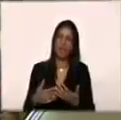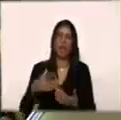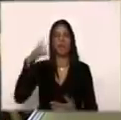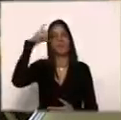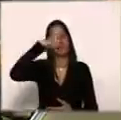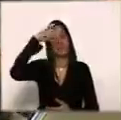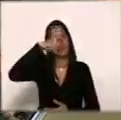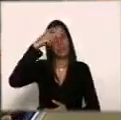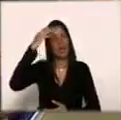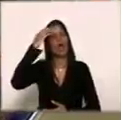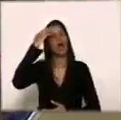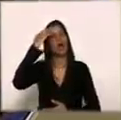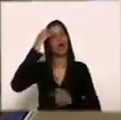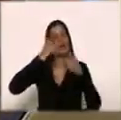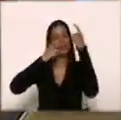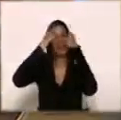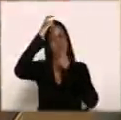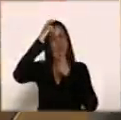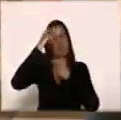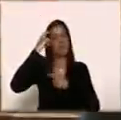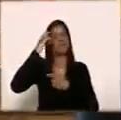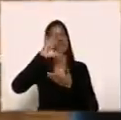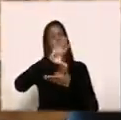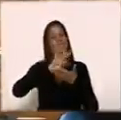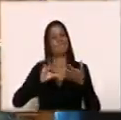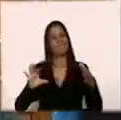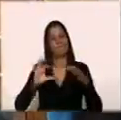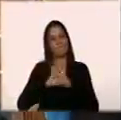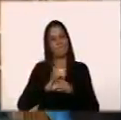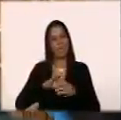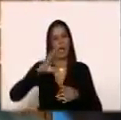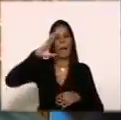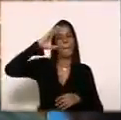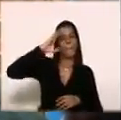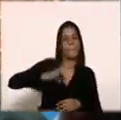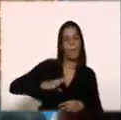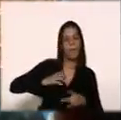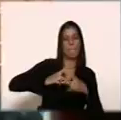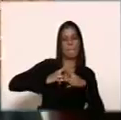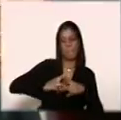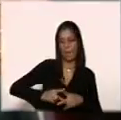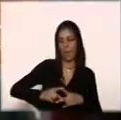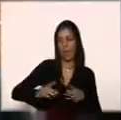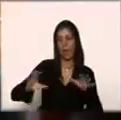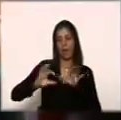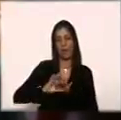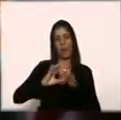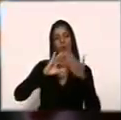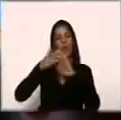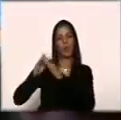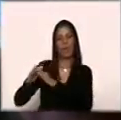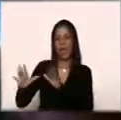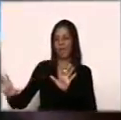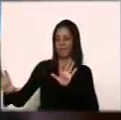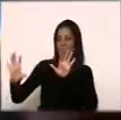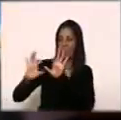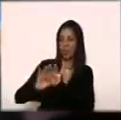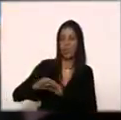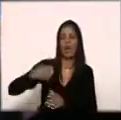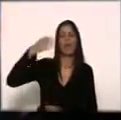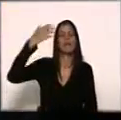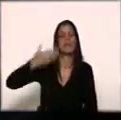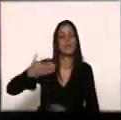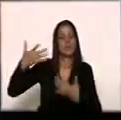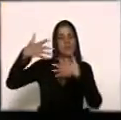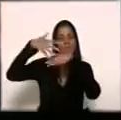enseñanza de nuestro comandante Hugo Chávez Frías, de la Unión Cívico-Militar. El pueblo y la Fuerza Armada Nacional Bolivariana se